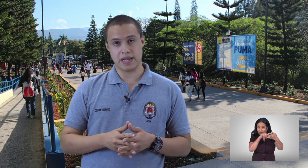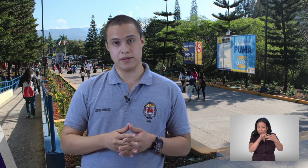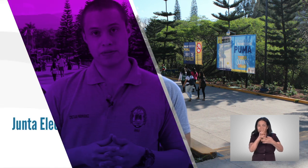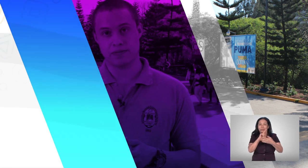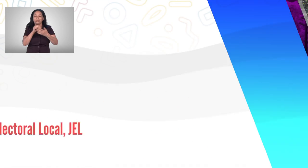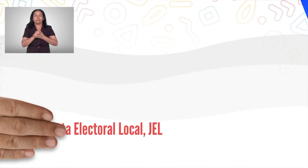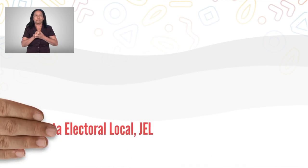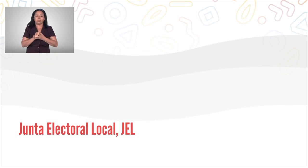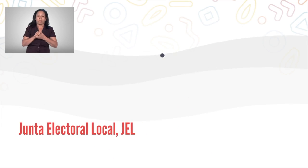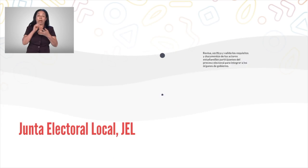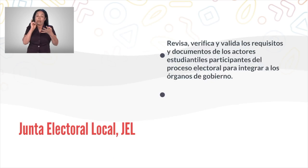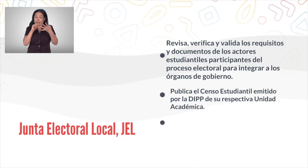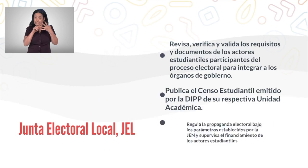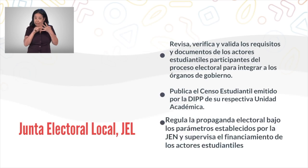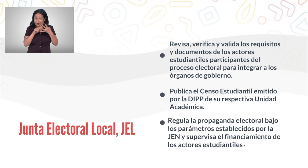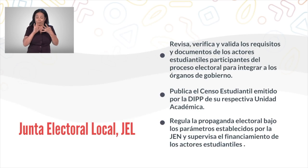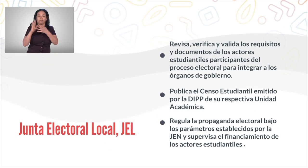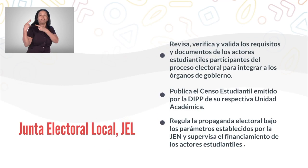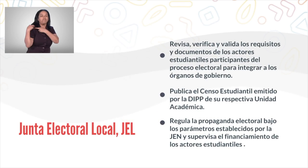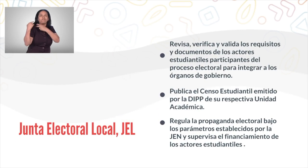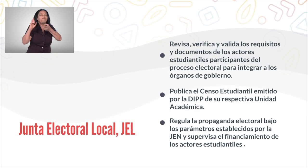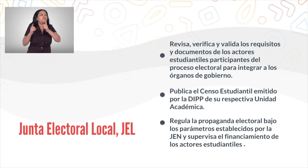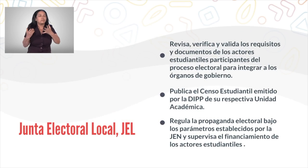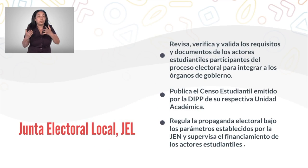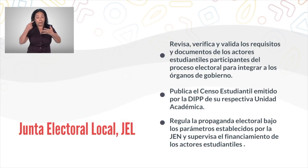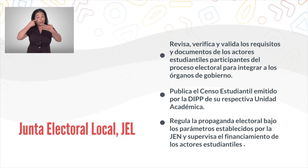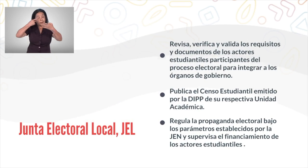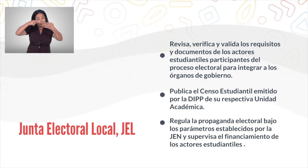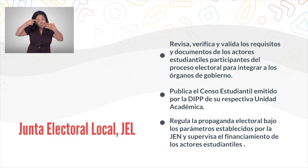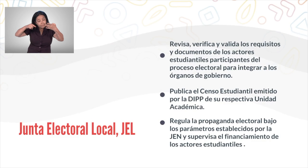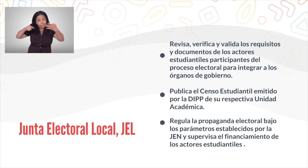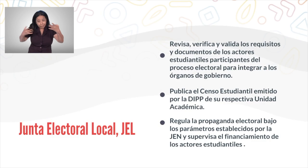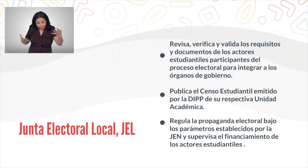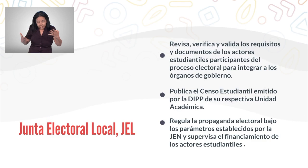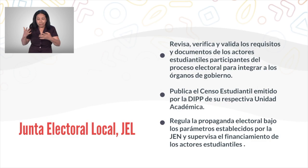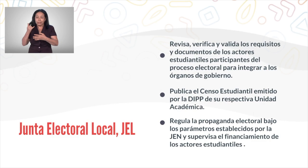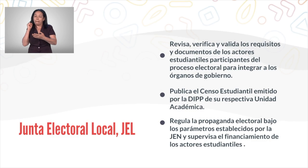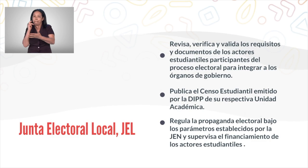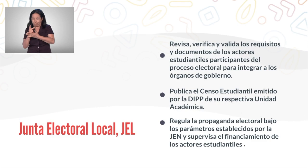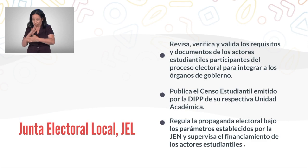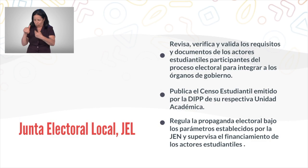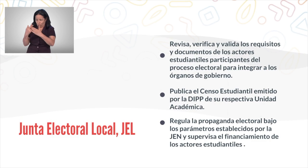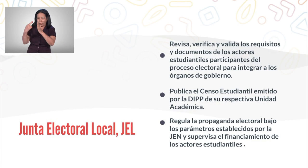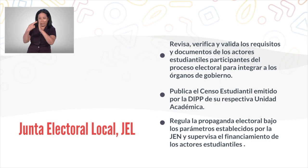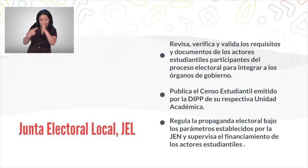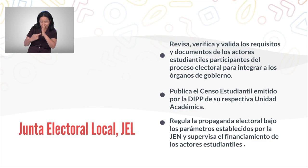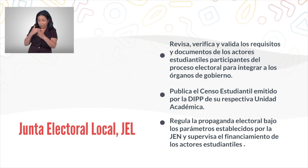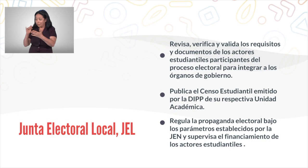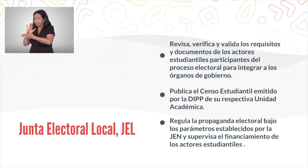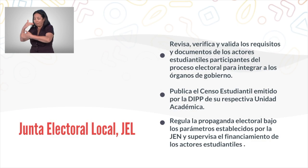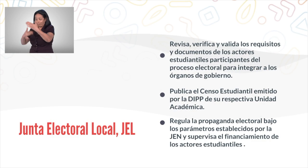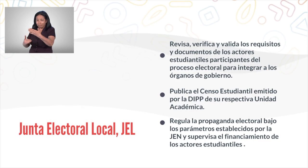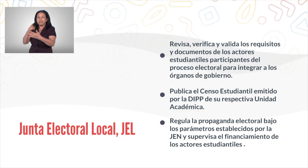universitarios. Asimismo, la Junta Electoral Local tiene las principales funciones que son revisar, verificar